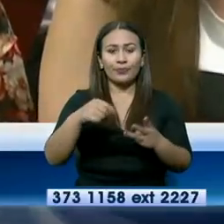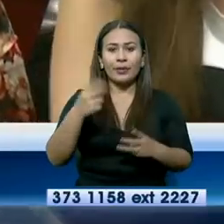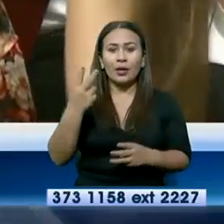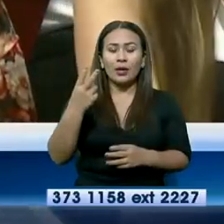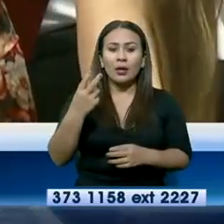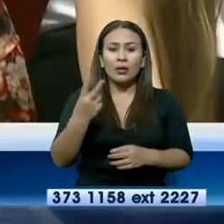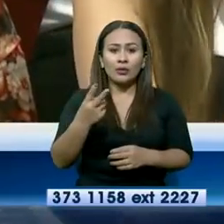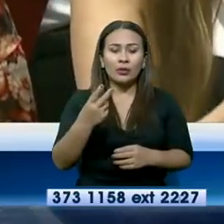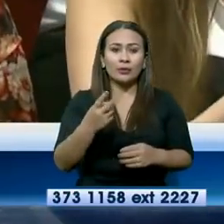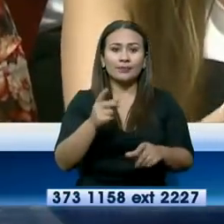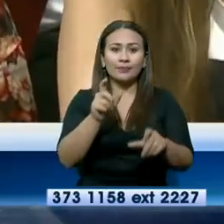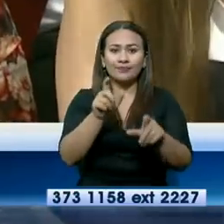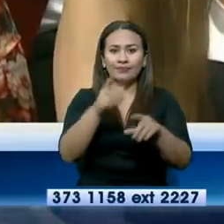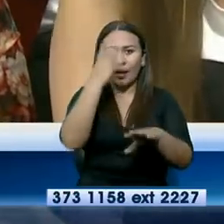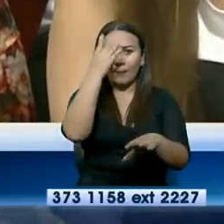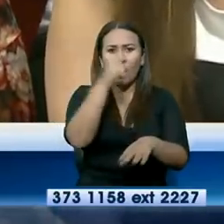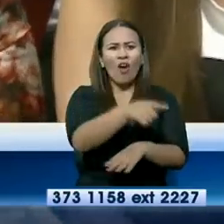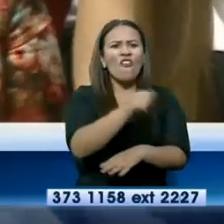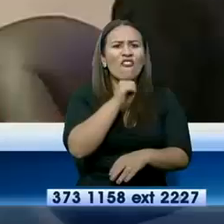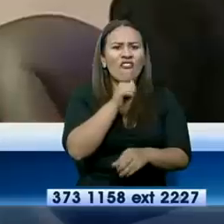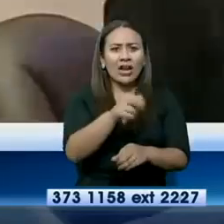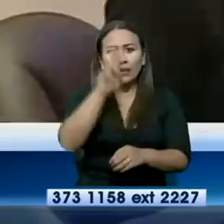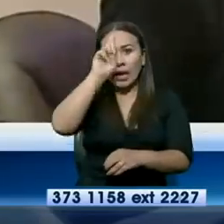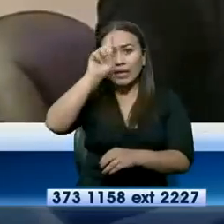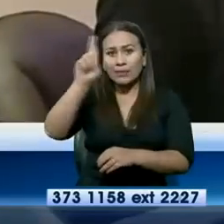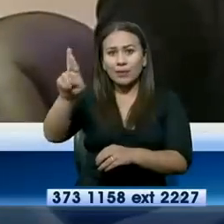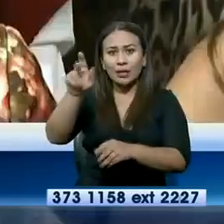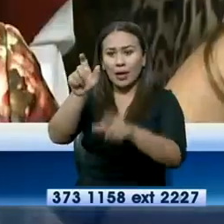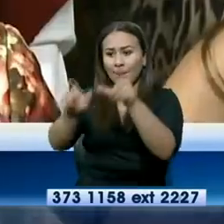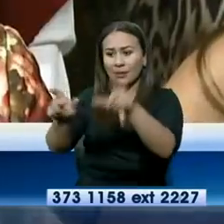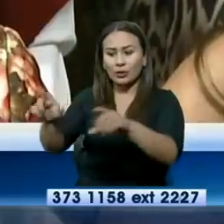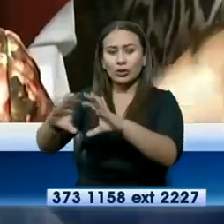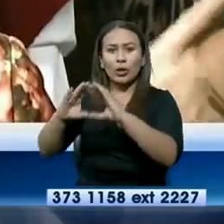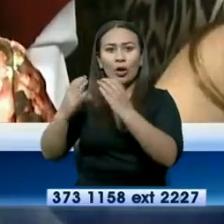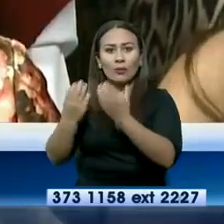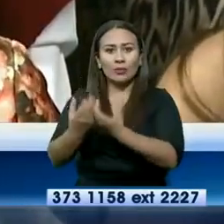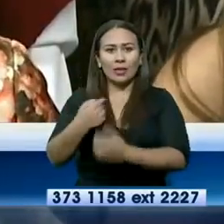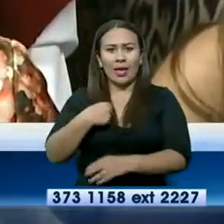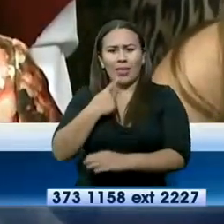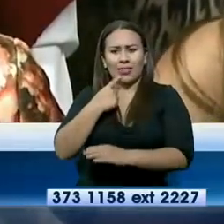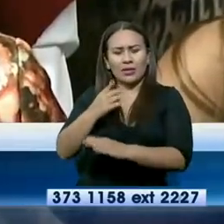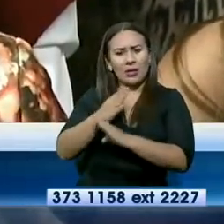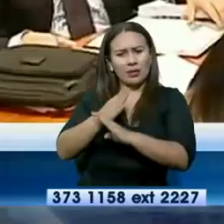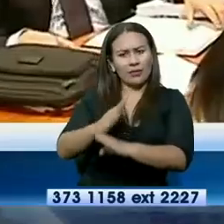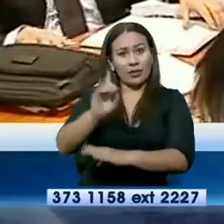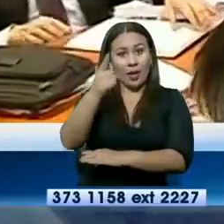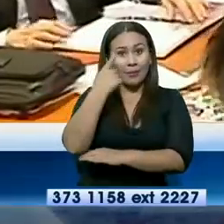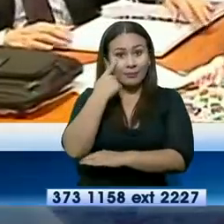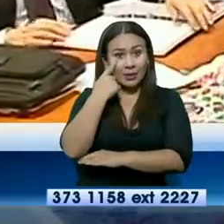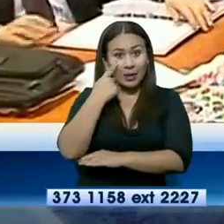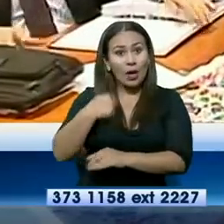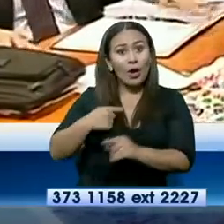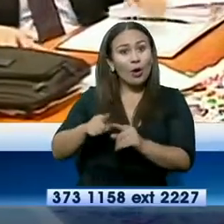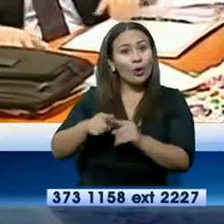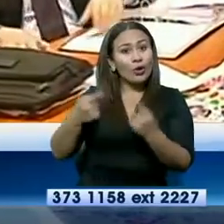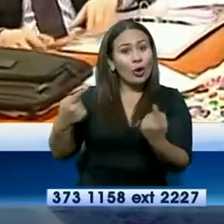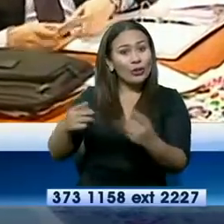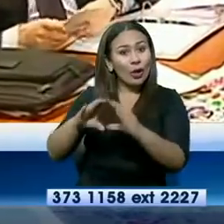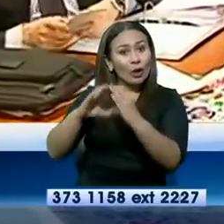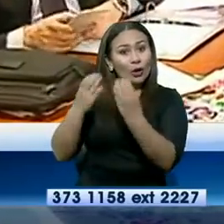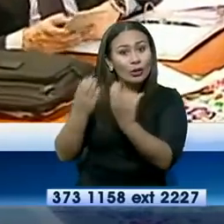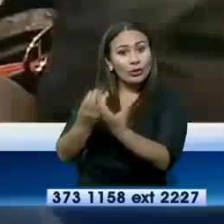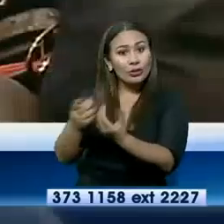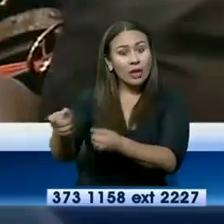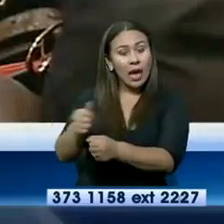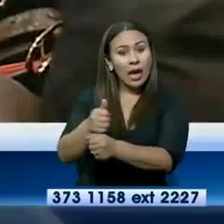casos, porque se les acusa de haber faltado el respeto a los miembros del CAL, ellas se defienden y ratifican sus críticas en contra del Consejo, que dicen se